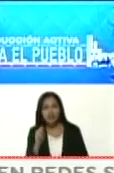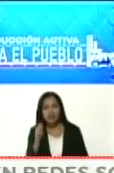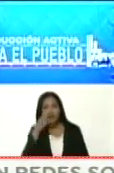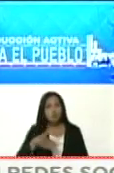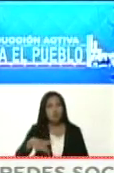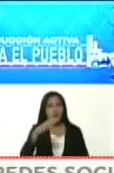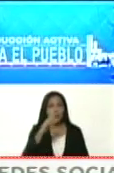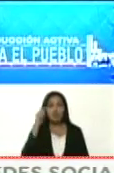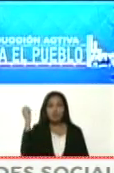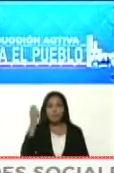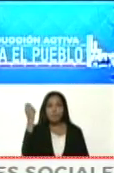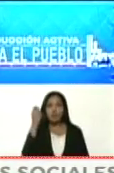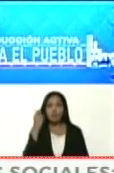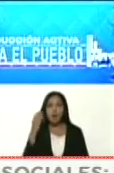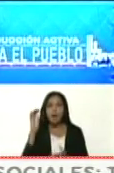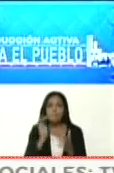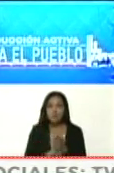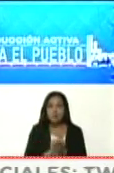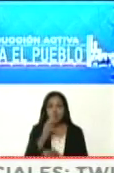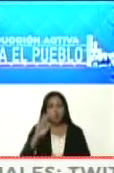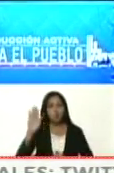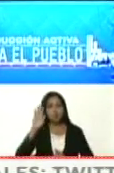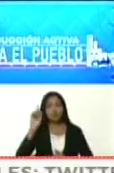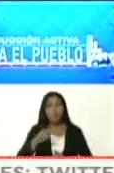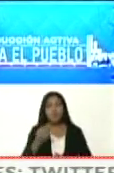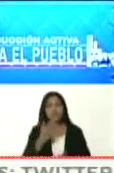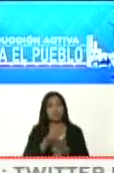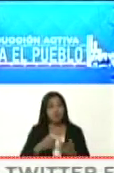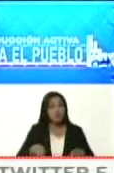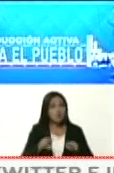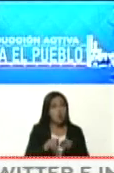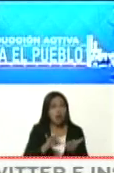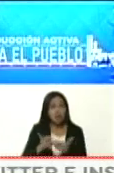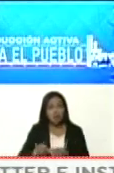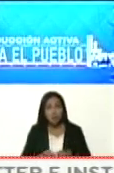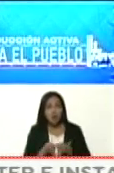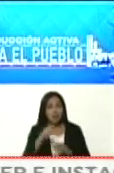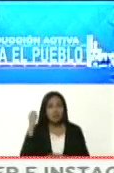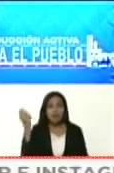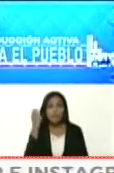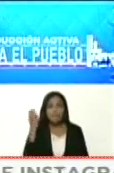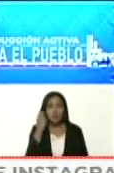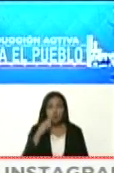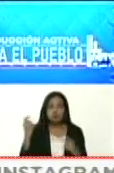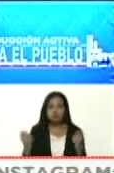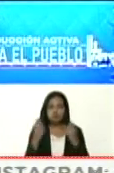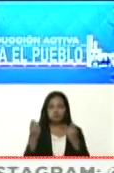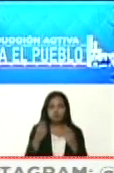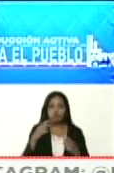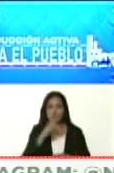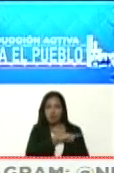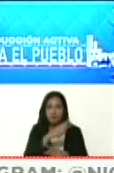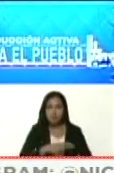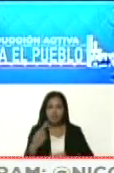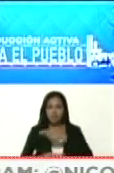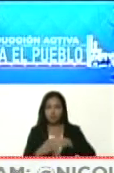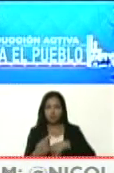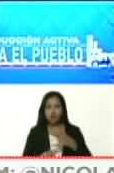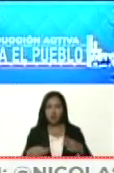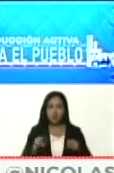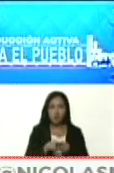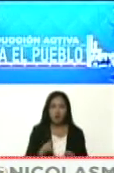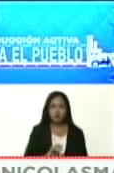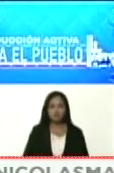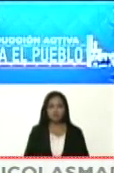mi amor, mi compromiso, siempre, siempre del Apure, ha surgido la fuerza revolucionaria